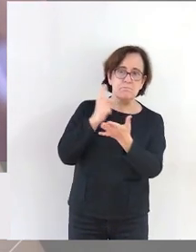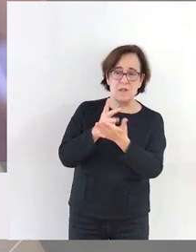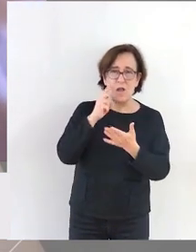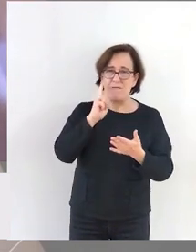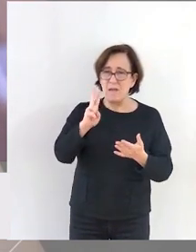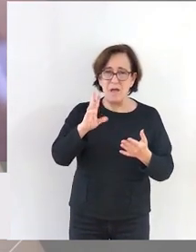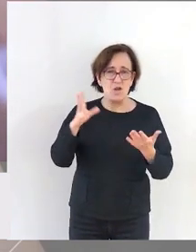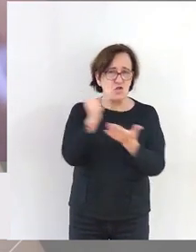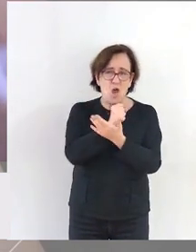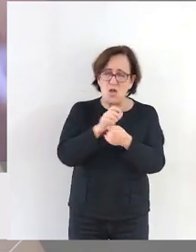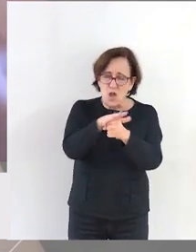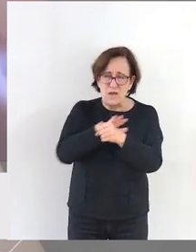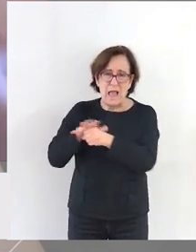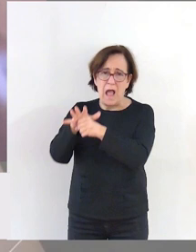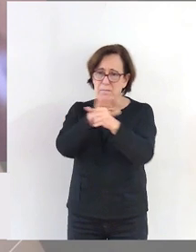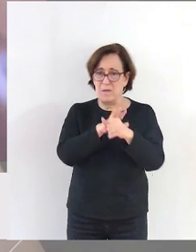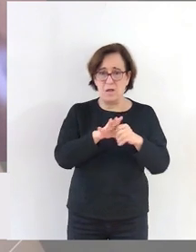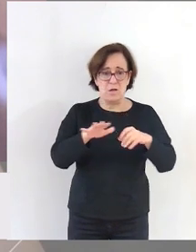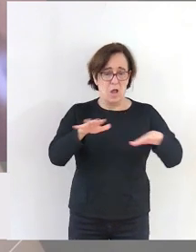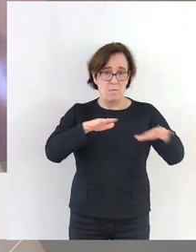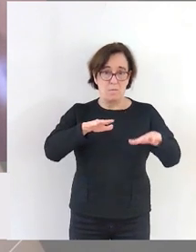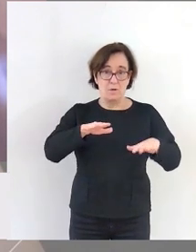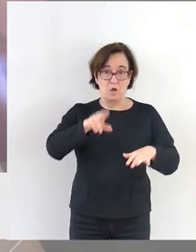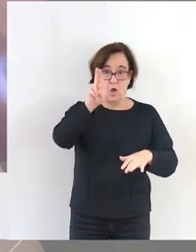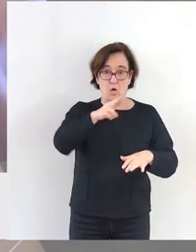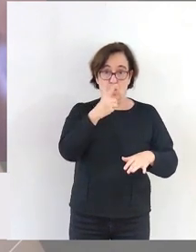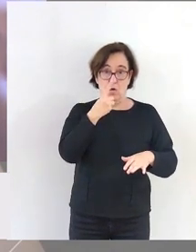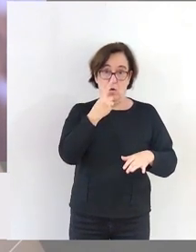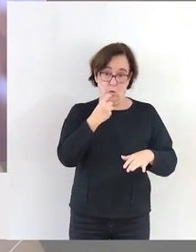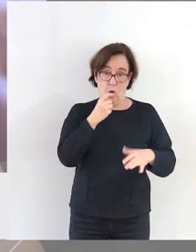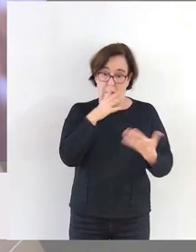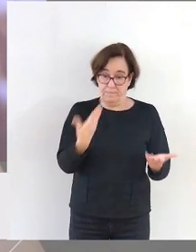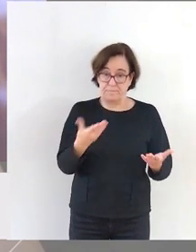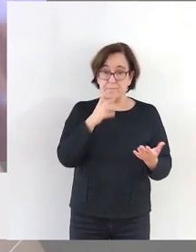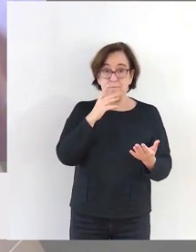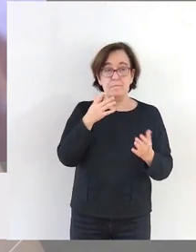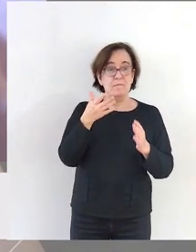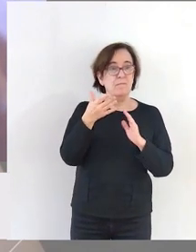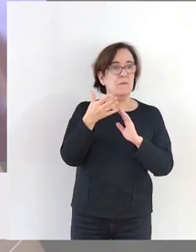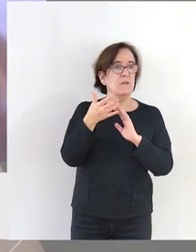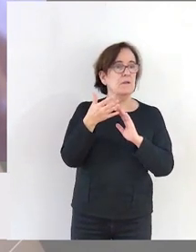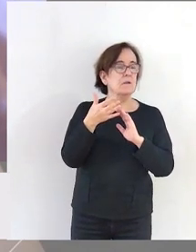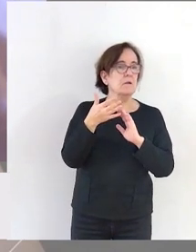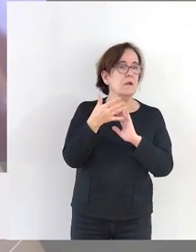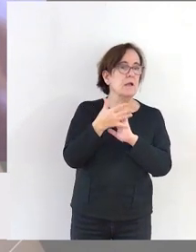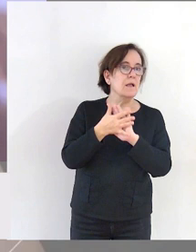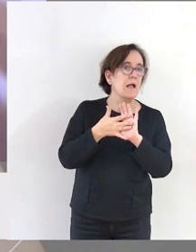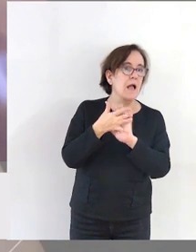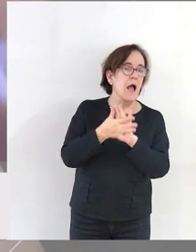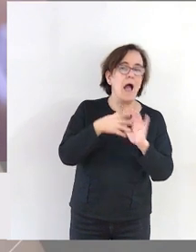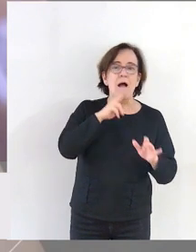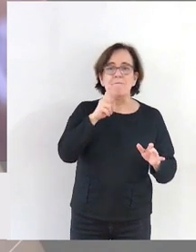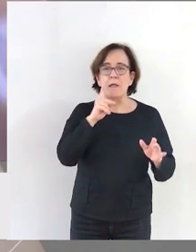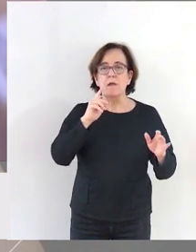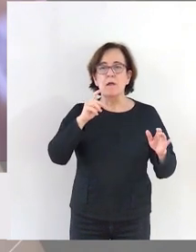en todos los aspectos en los que el movimiento de la Cruz Roja está involucrado cuando hablamos de de de Cómo